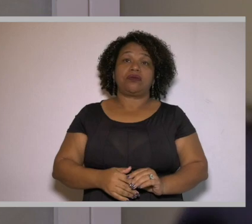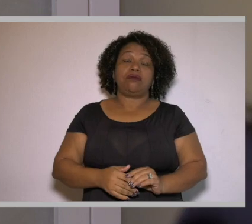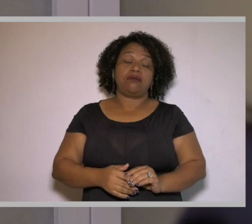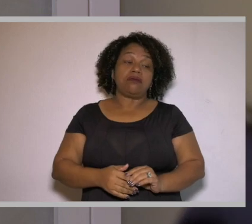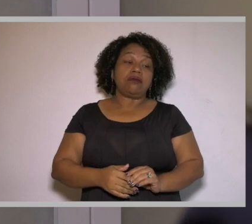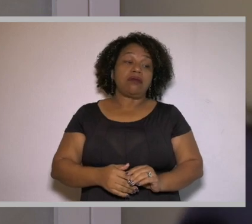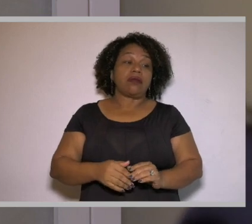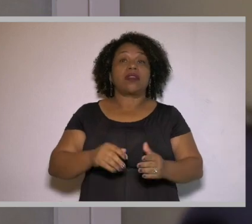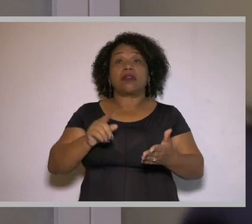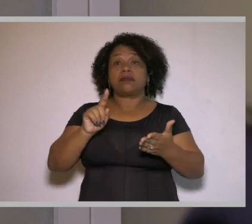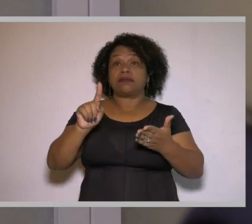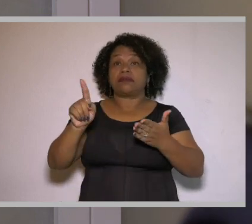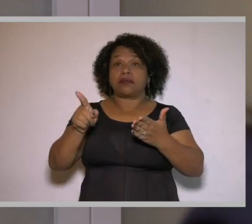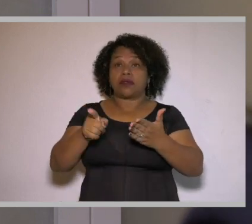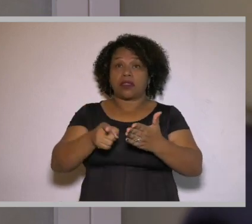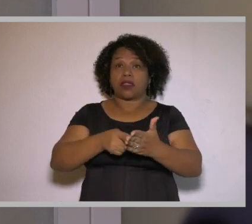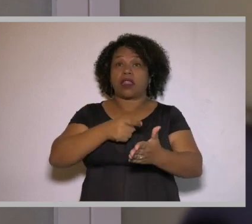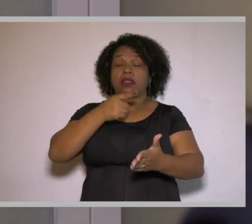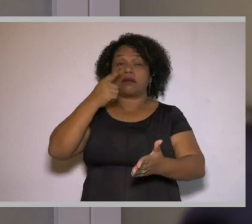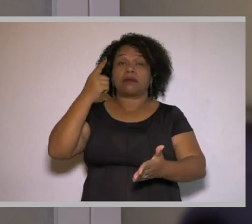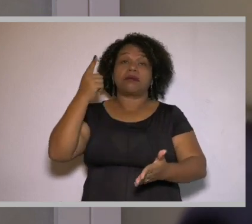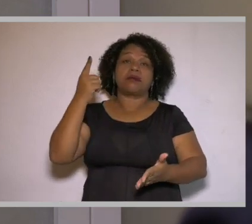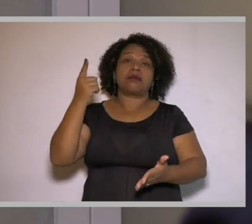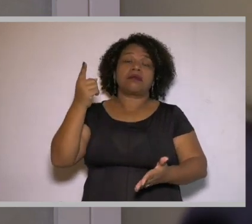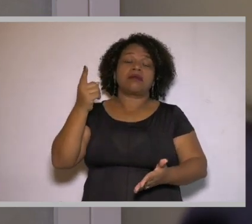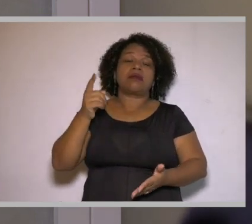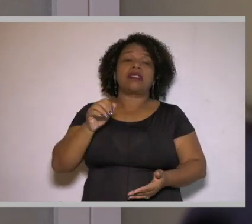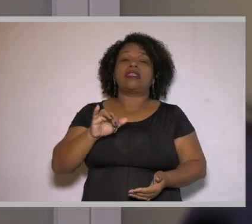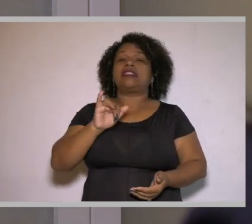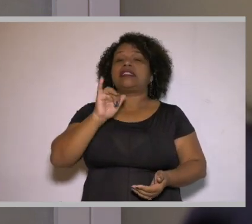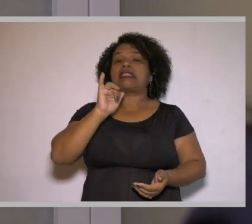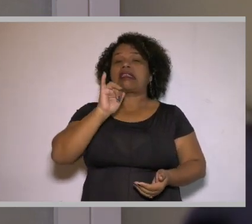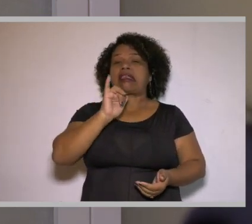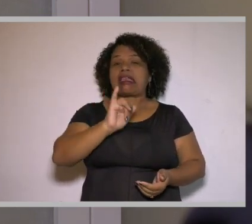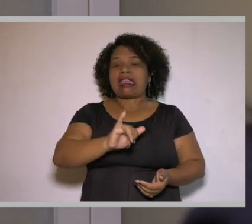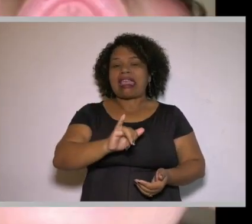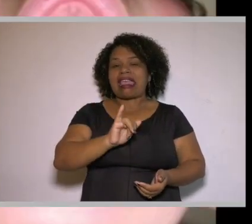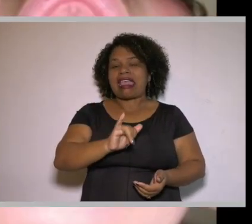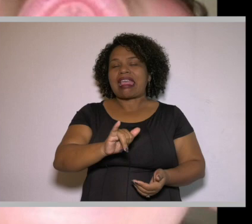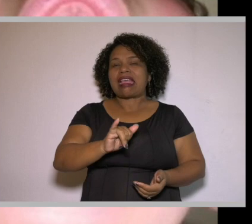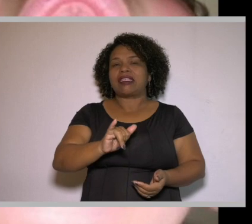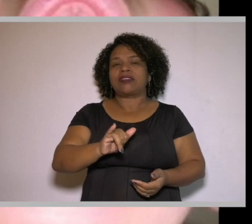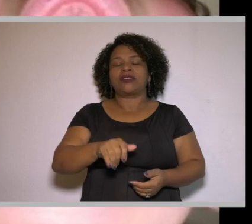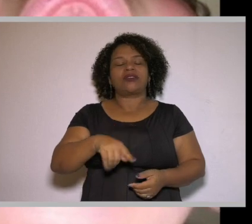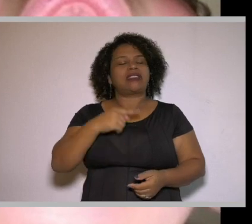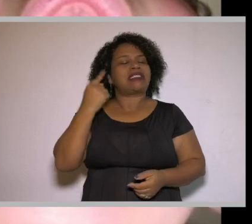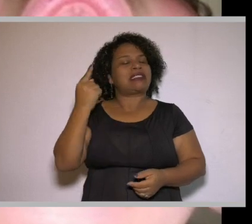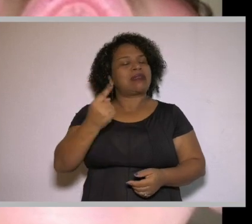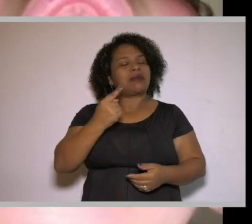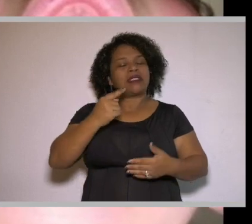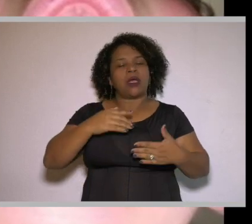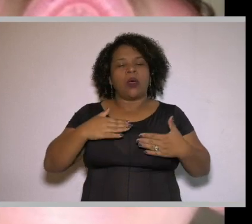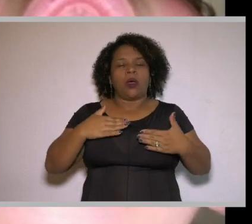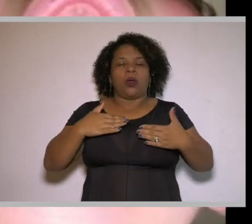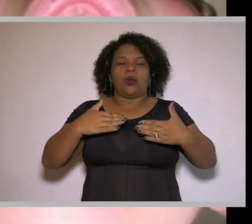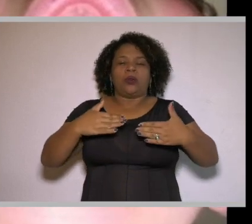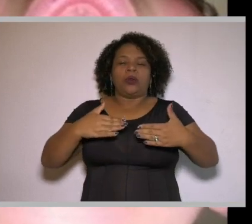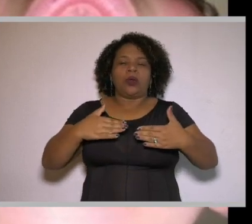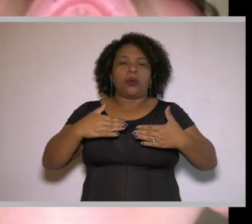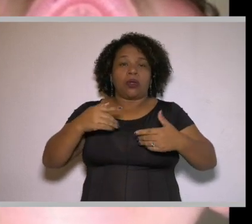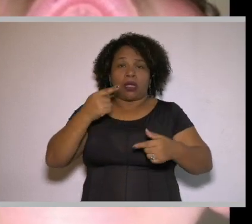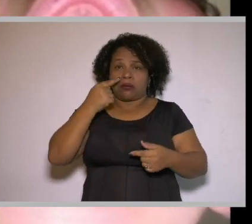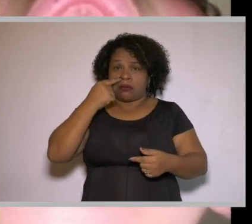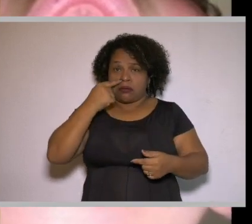fase adenoidea, en la cual el paciente siempre está permanentemente con la boca abierta, tiene la dentición sobre todo de la arcada superior